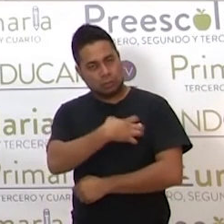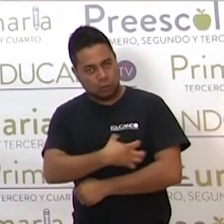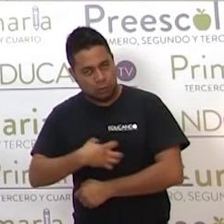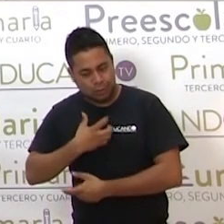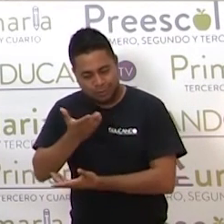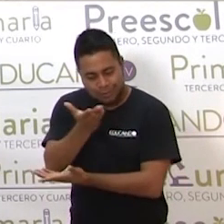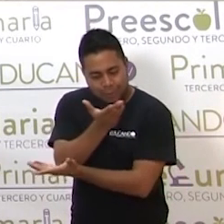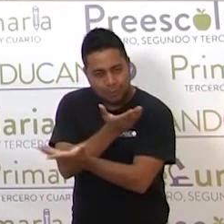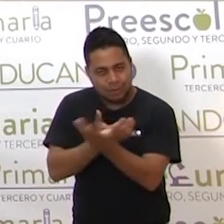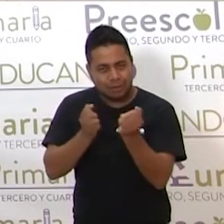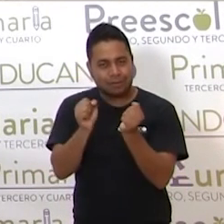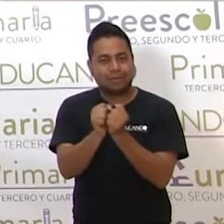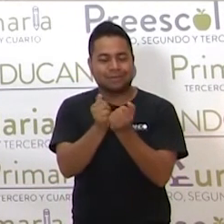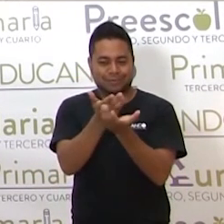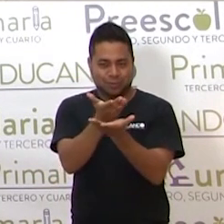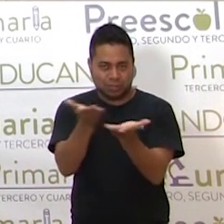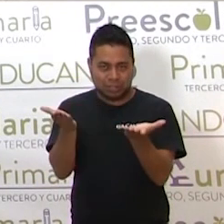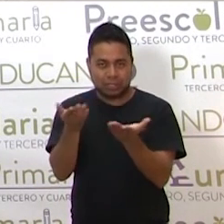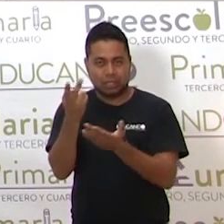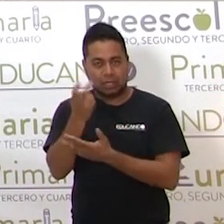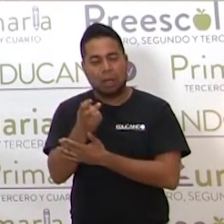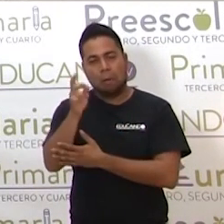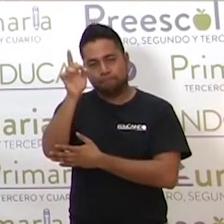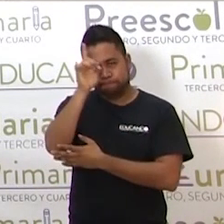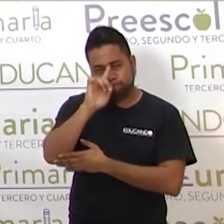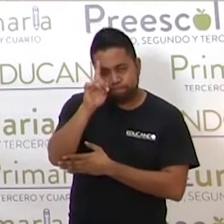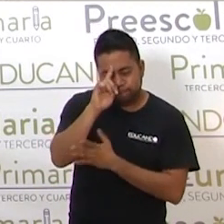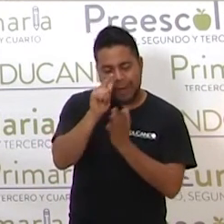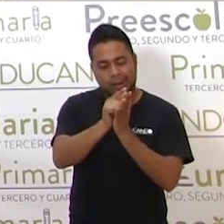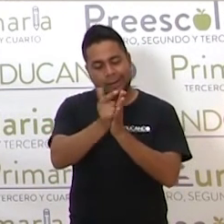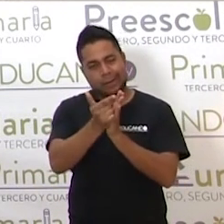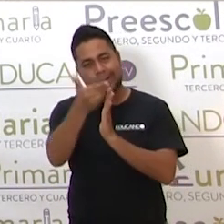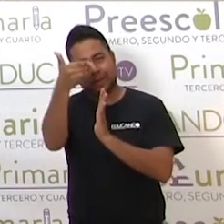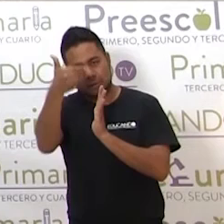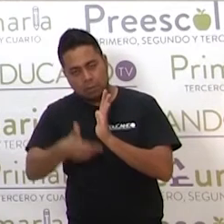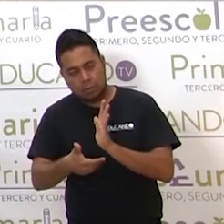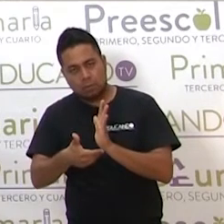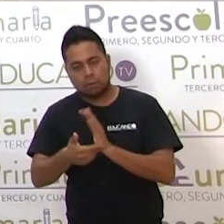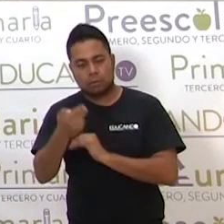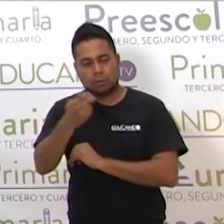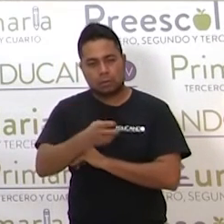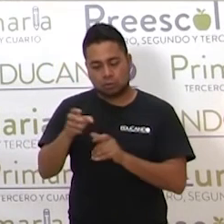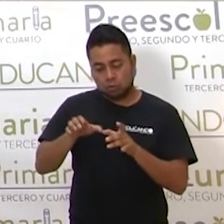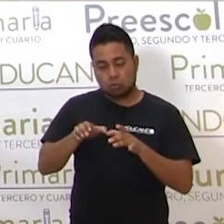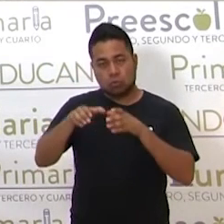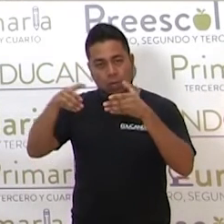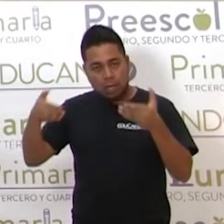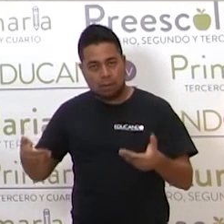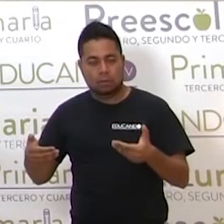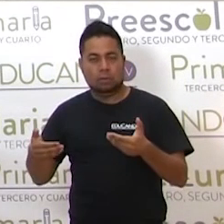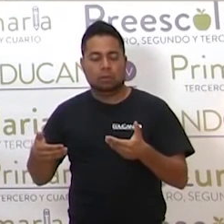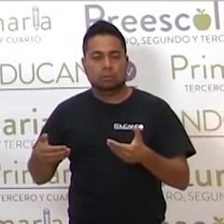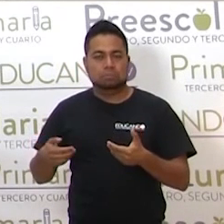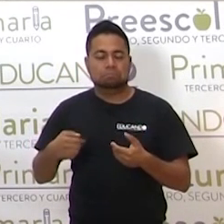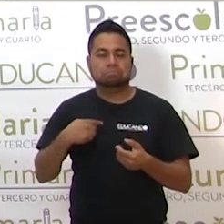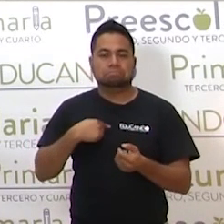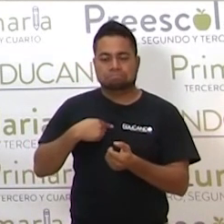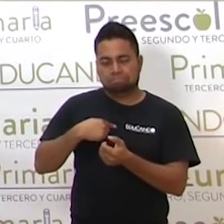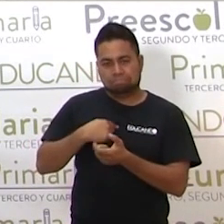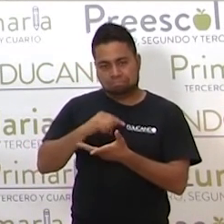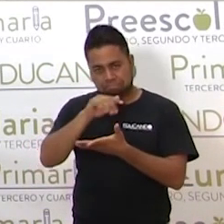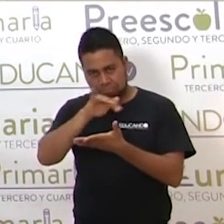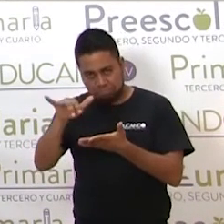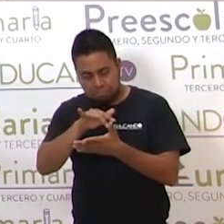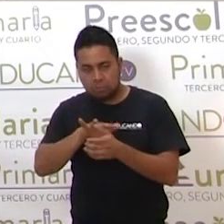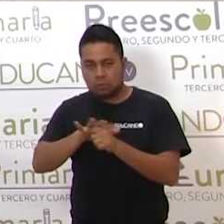compartiendo con ustedes estas recomendaciones literarias, estos cuentos, leyendo